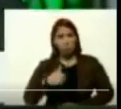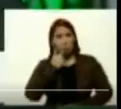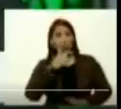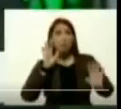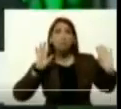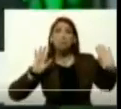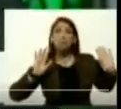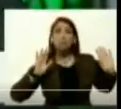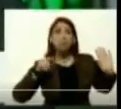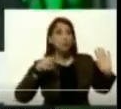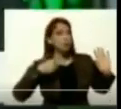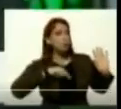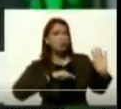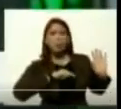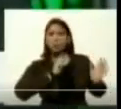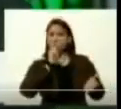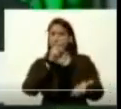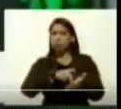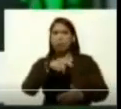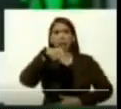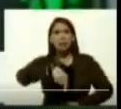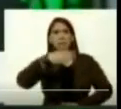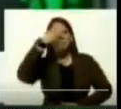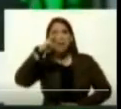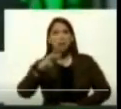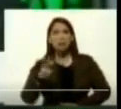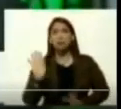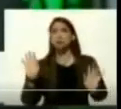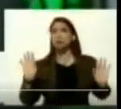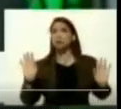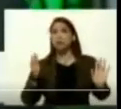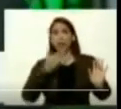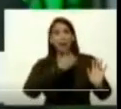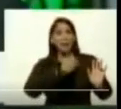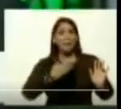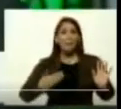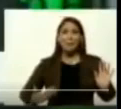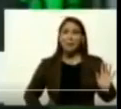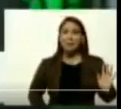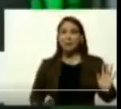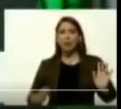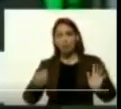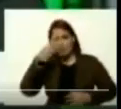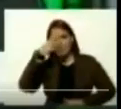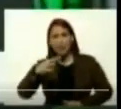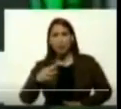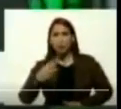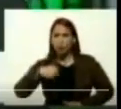a eso no vinimos aquí obrador vinimos a atenderla